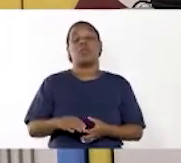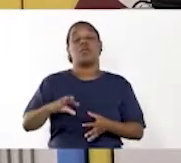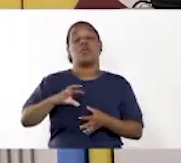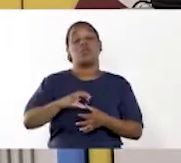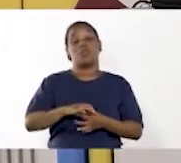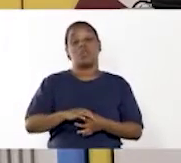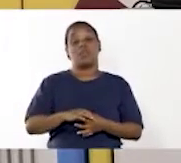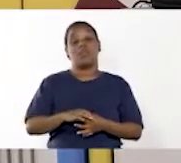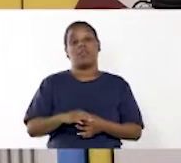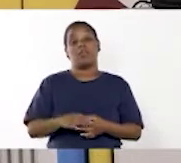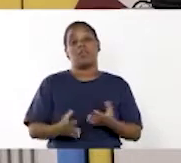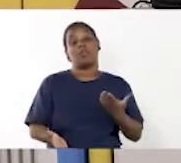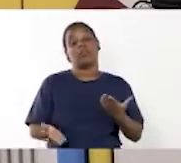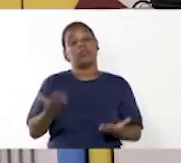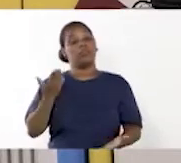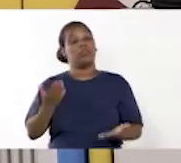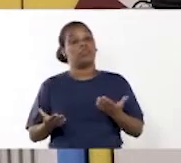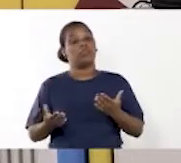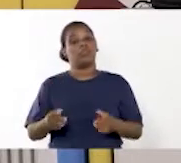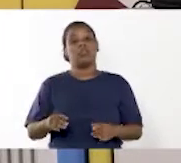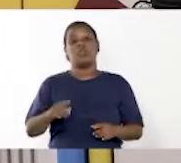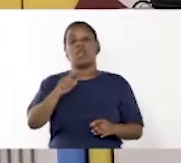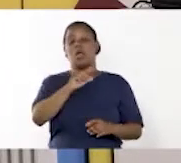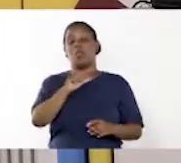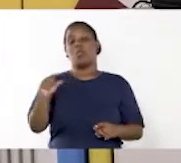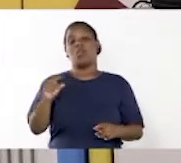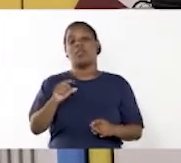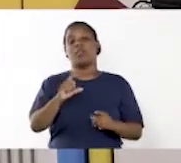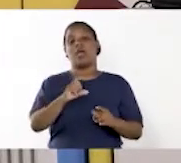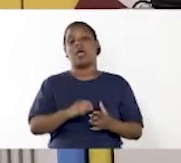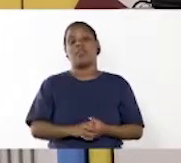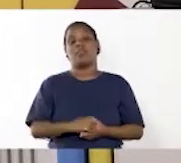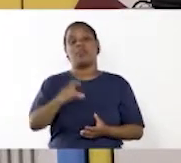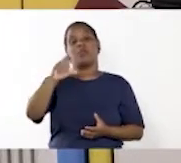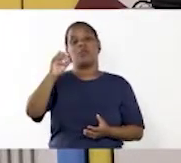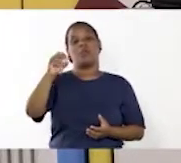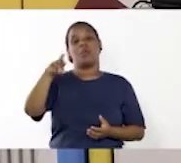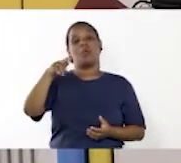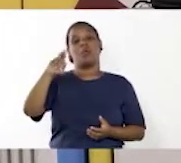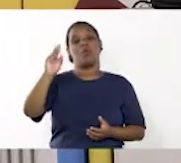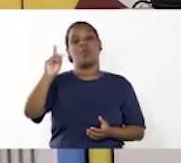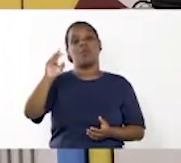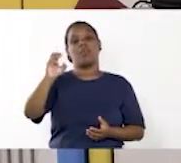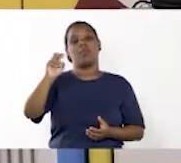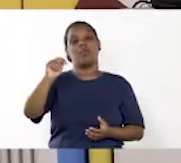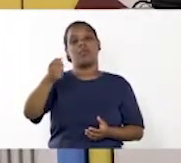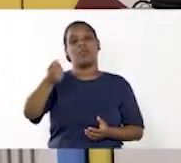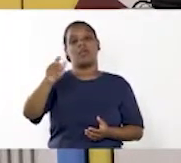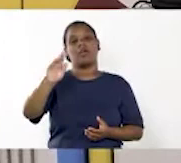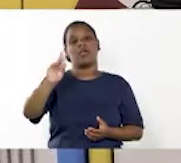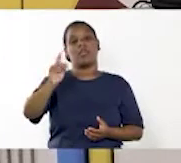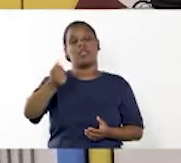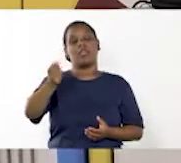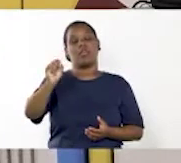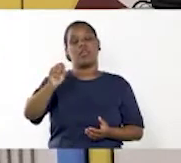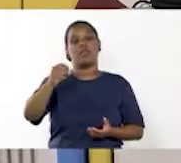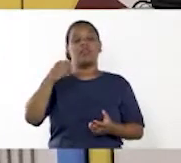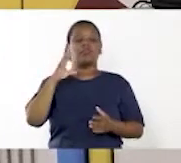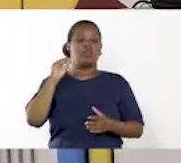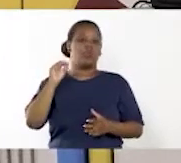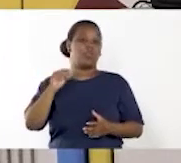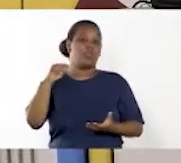geográficamente según sus coordenadas. Cuando hablamos de coordenadas, estamos hablando de qué